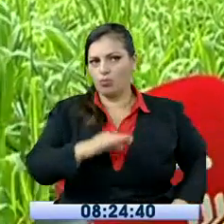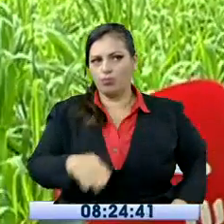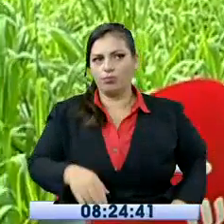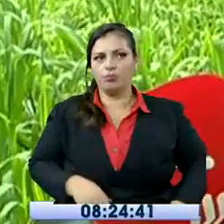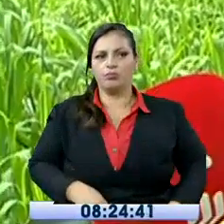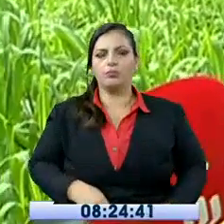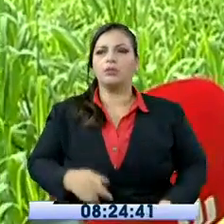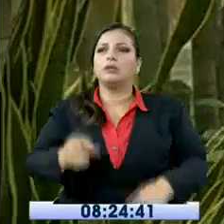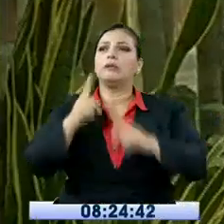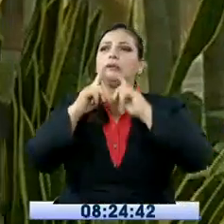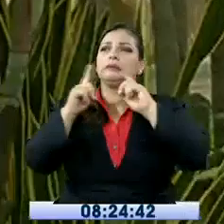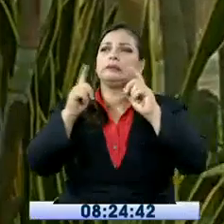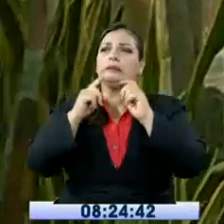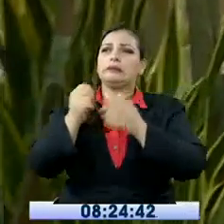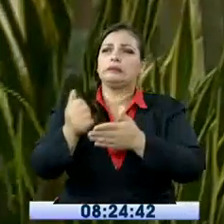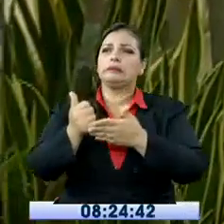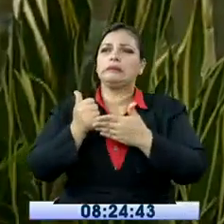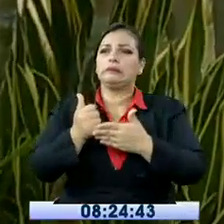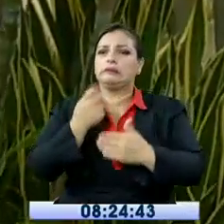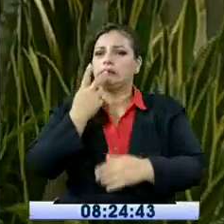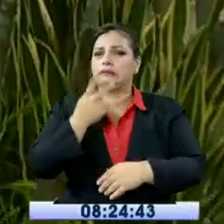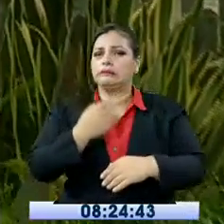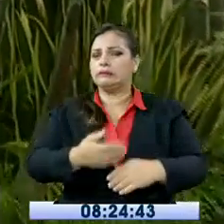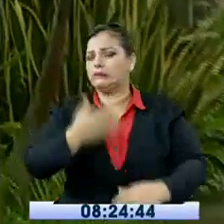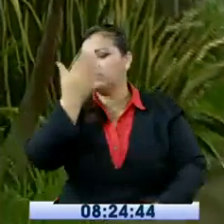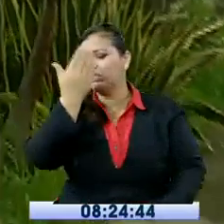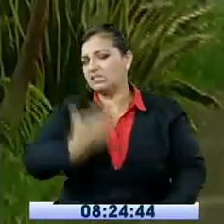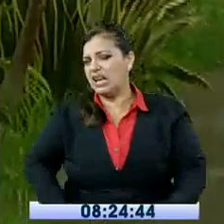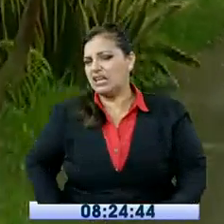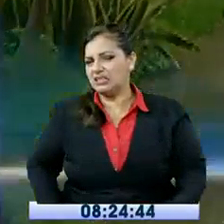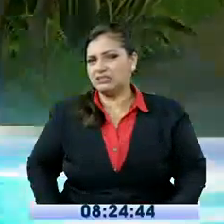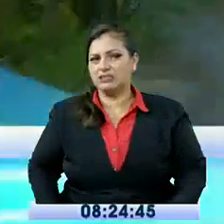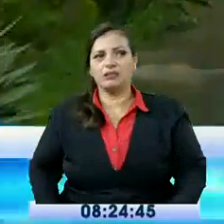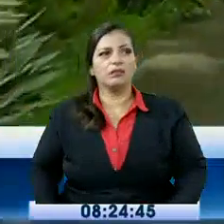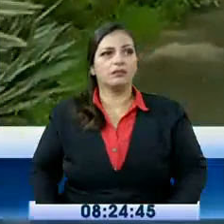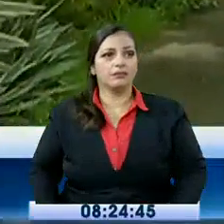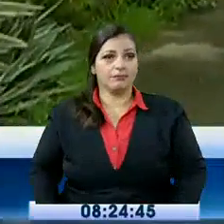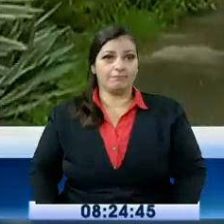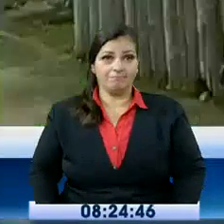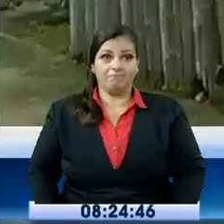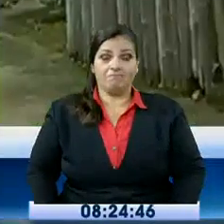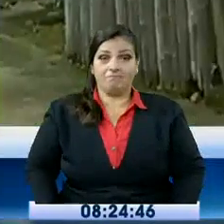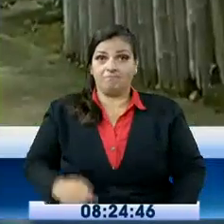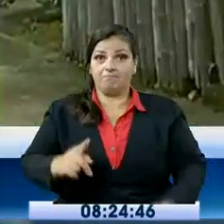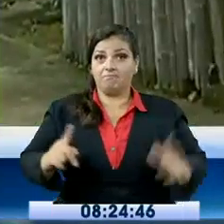machetazo acá. En el barrio, los habitantes aseguran que no es la primera ocasión